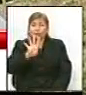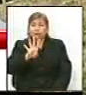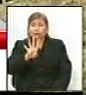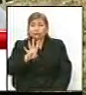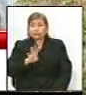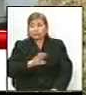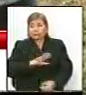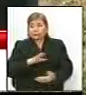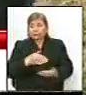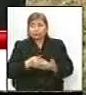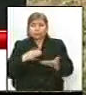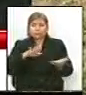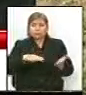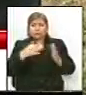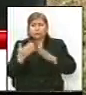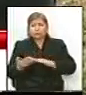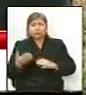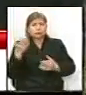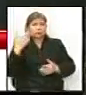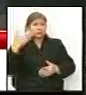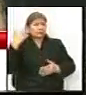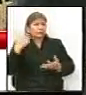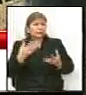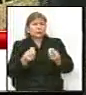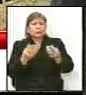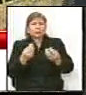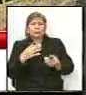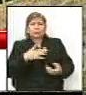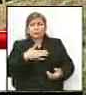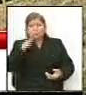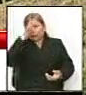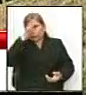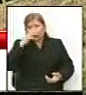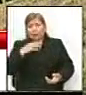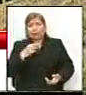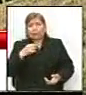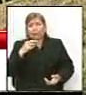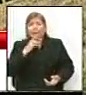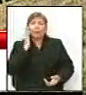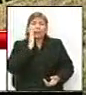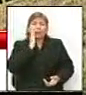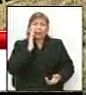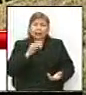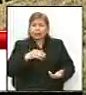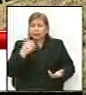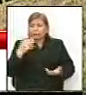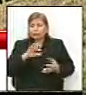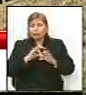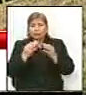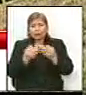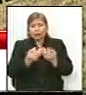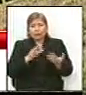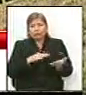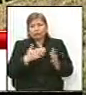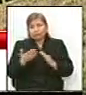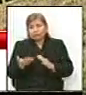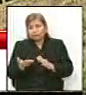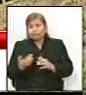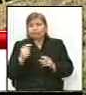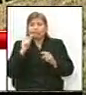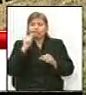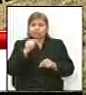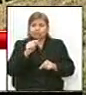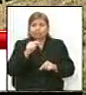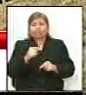total wañuchinakuyi picaranchik, hermanos, hasta papanchikta, mamanchikta, wañuchikunapi tarikuranchik. Entonces,